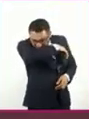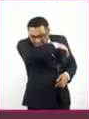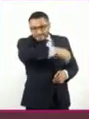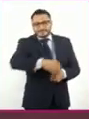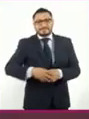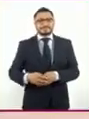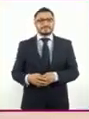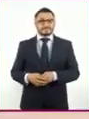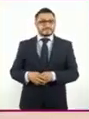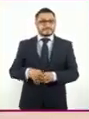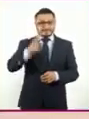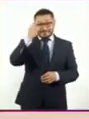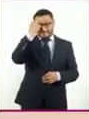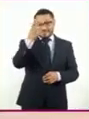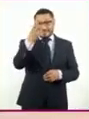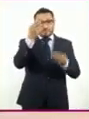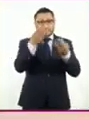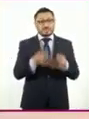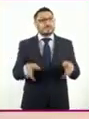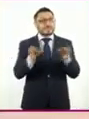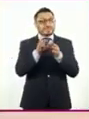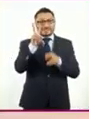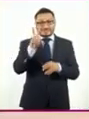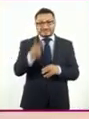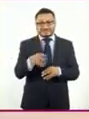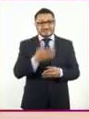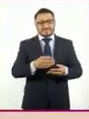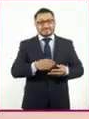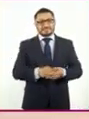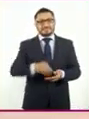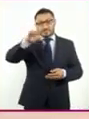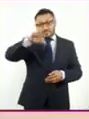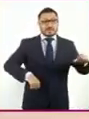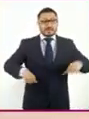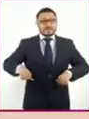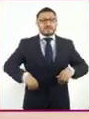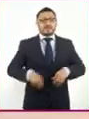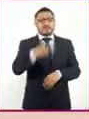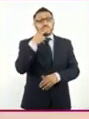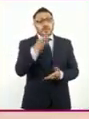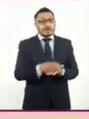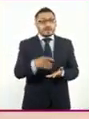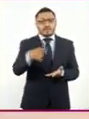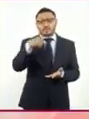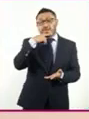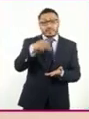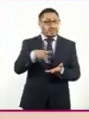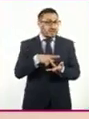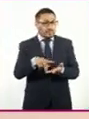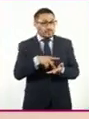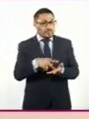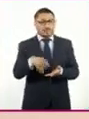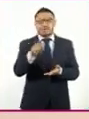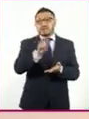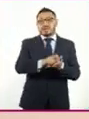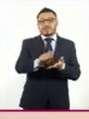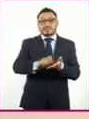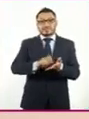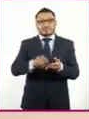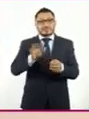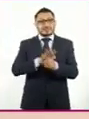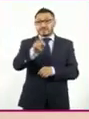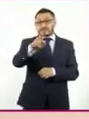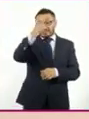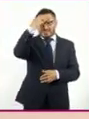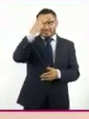¡Achú! Para las actividades del día de hoy, utilizarán cuaderno, lápiz y bolígrafo. Tomen nota de lo que les